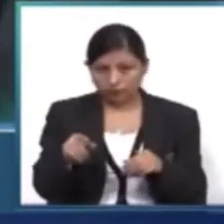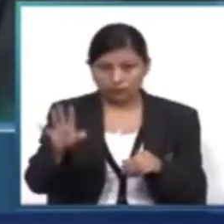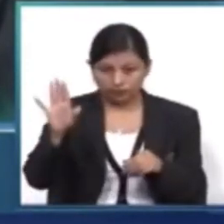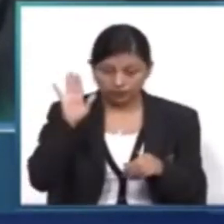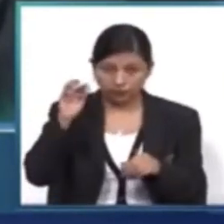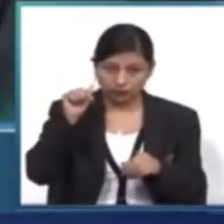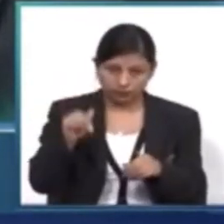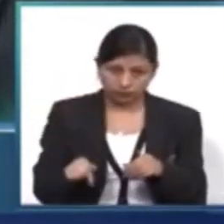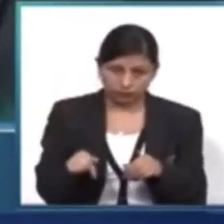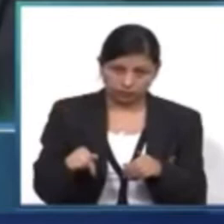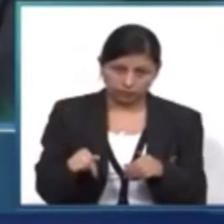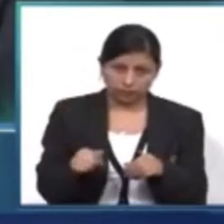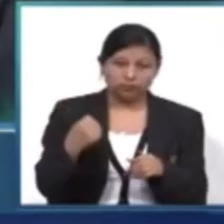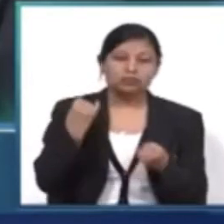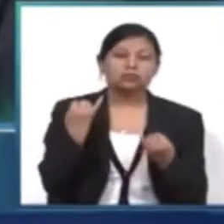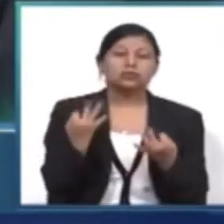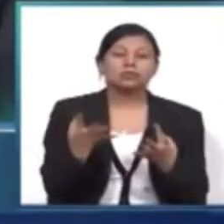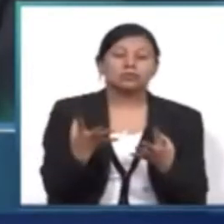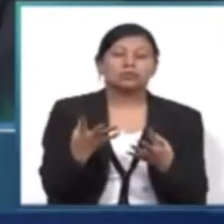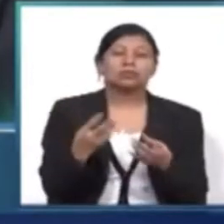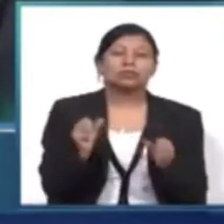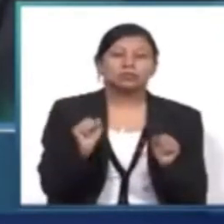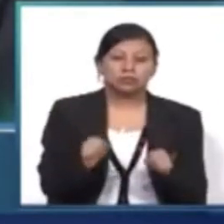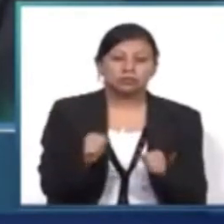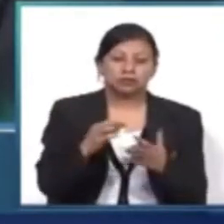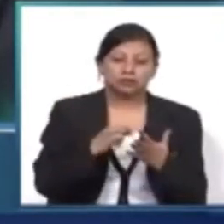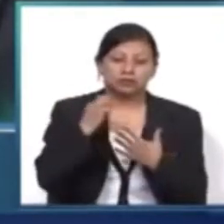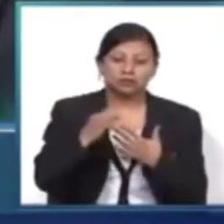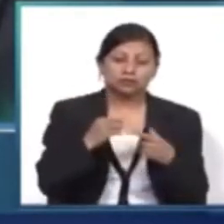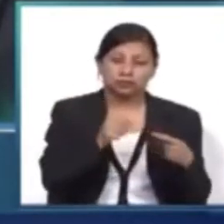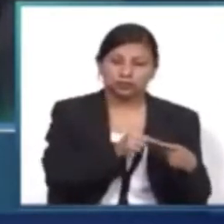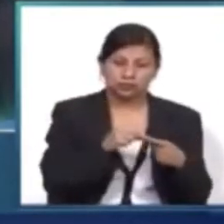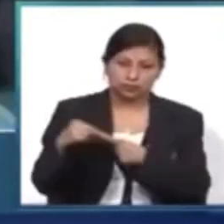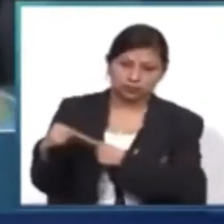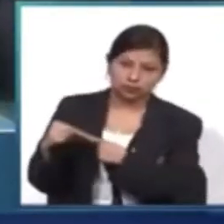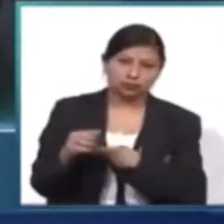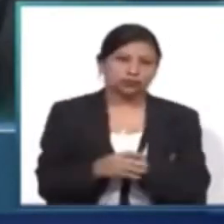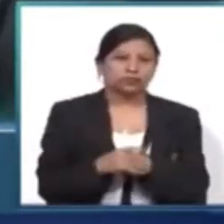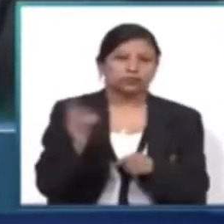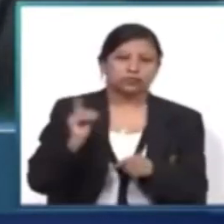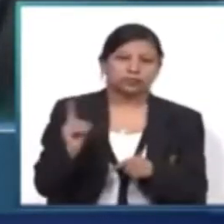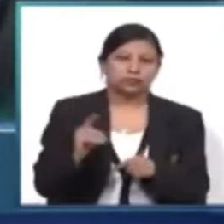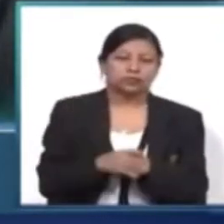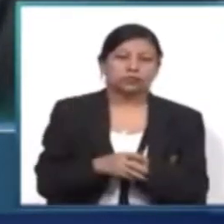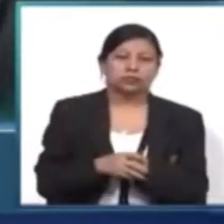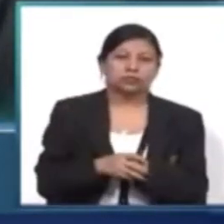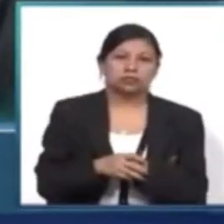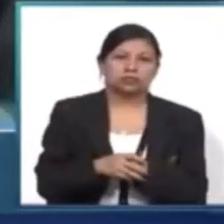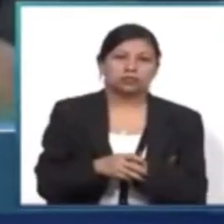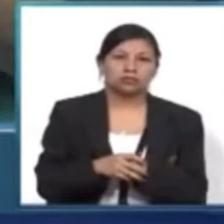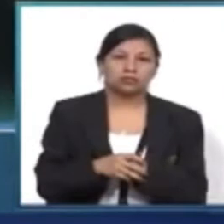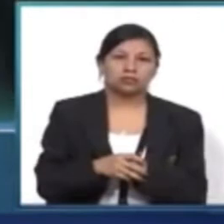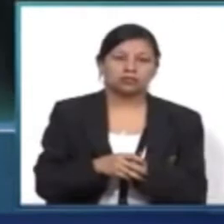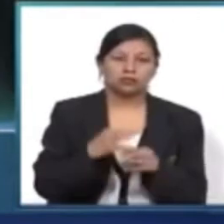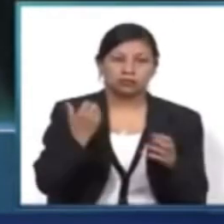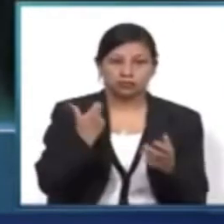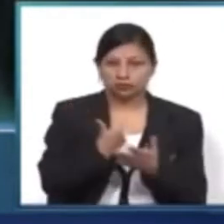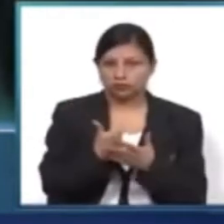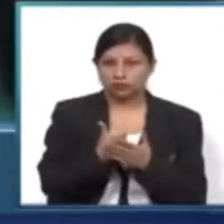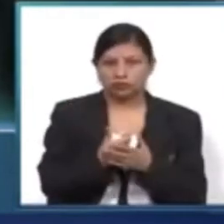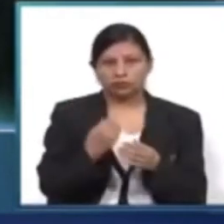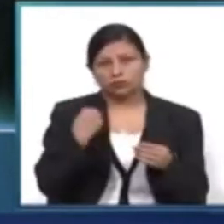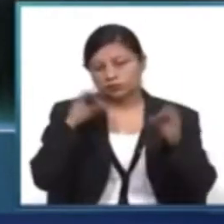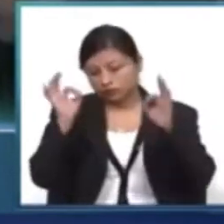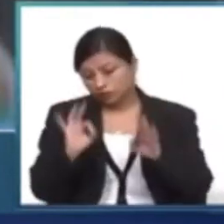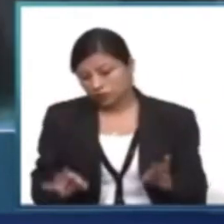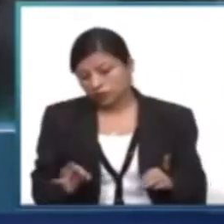hoy a tener una fecha para tener un plan específico, donde, porque ya el precio, usted lo puede poner un modelo,